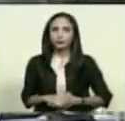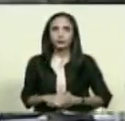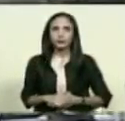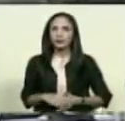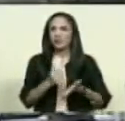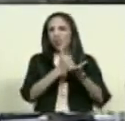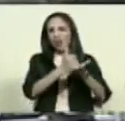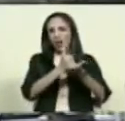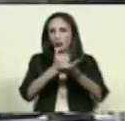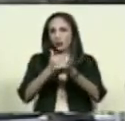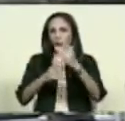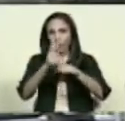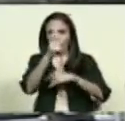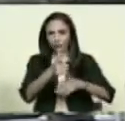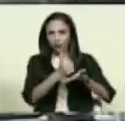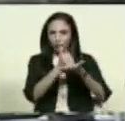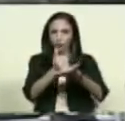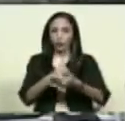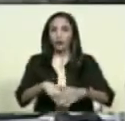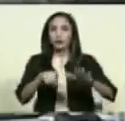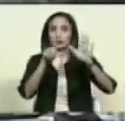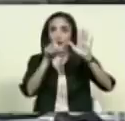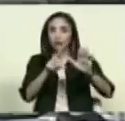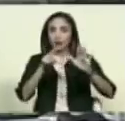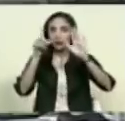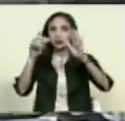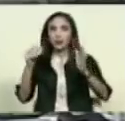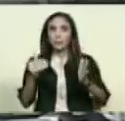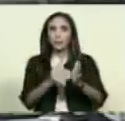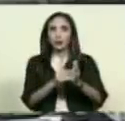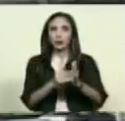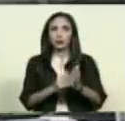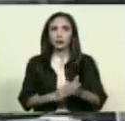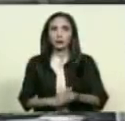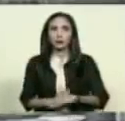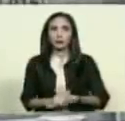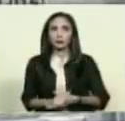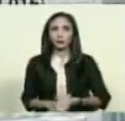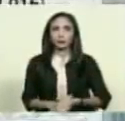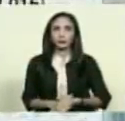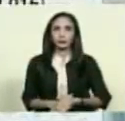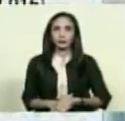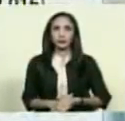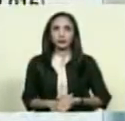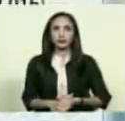Facilitadores, 66.000, aquí dice facilitadores para.